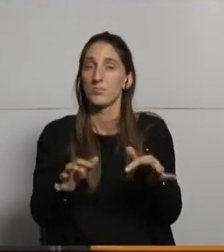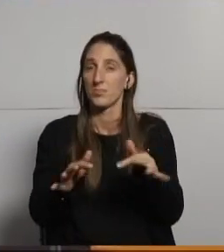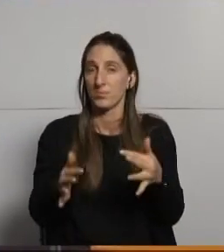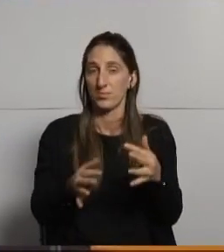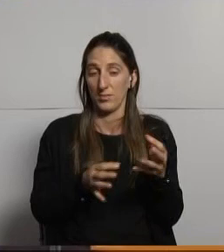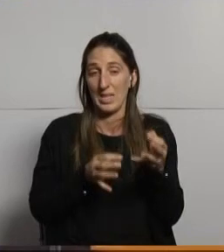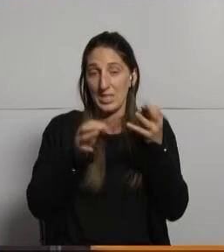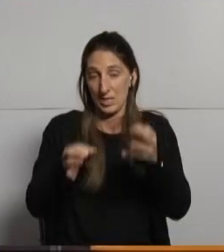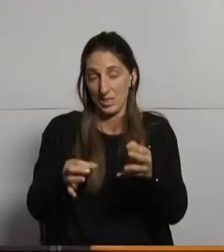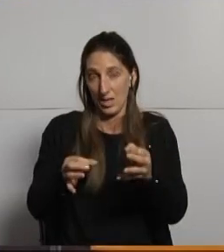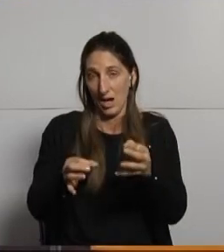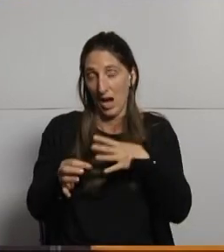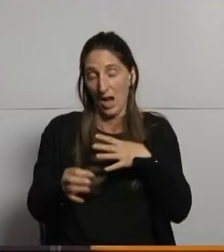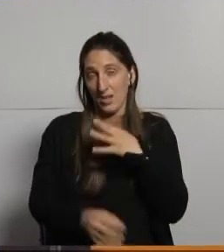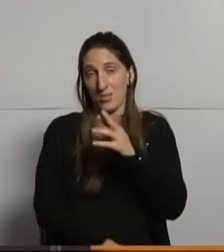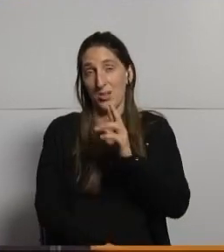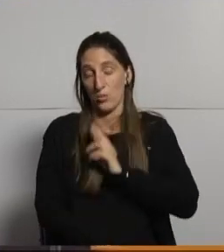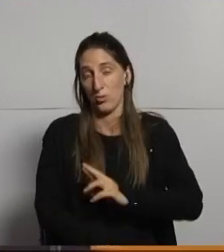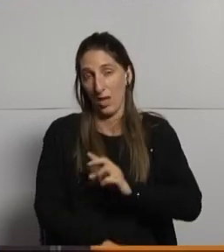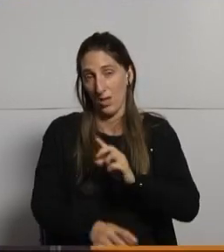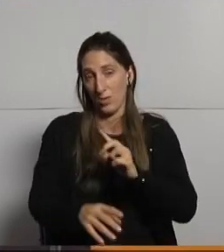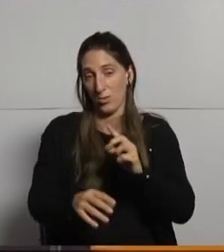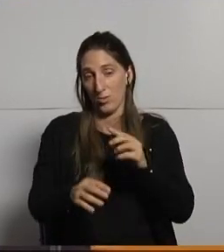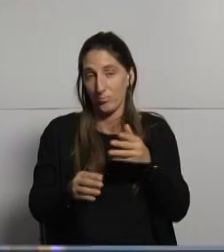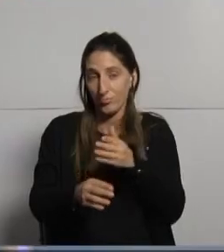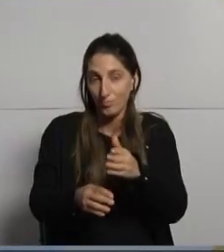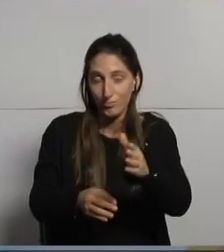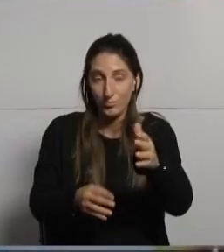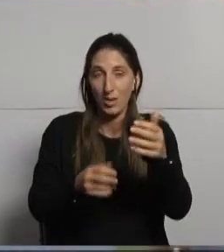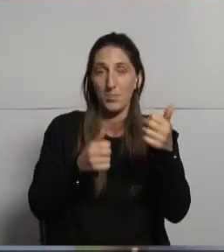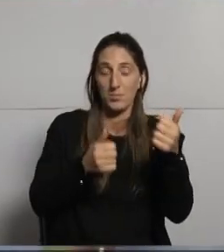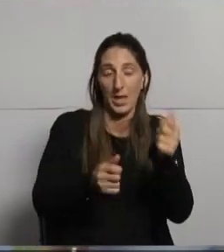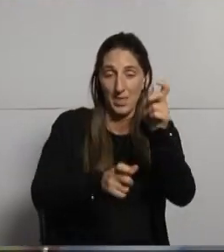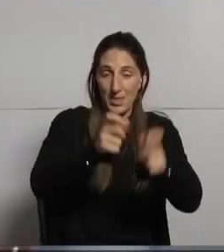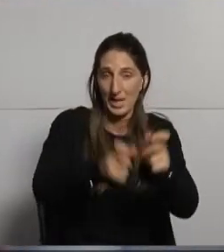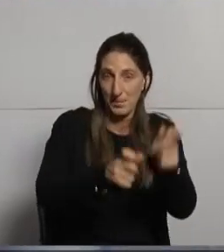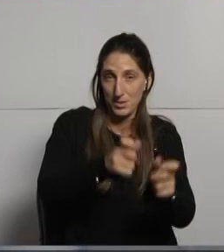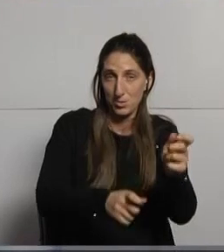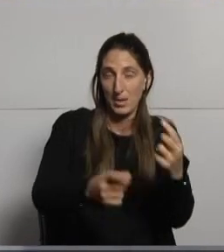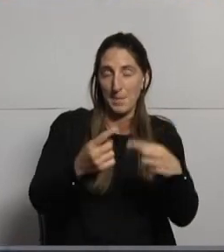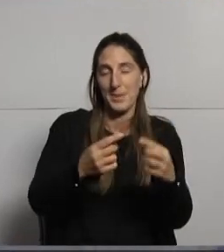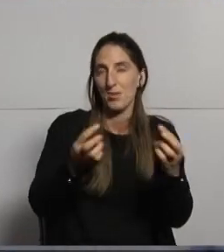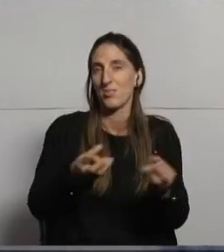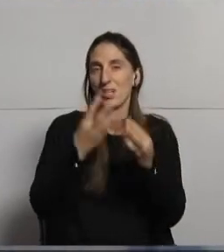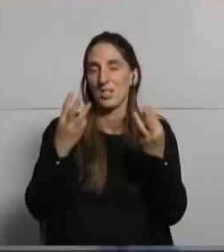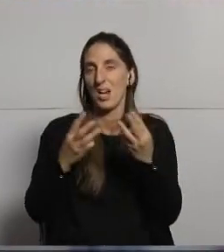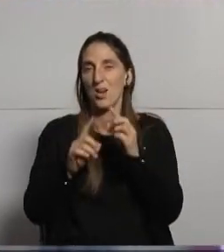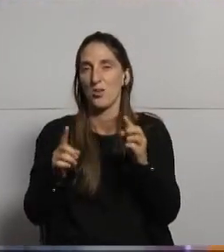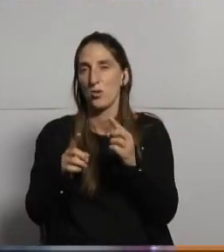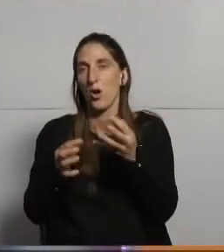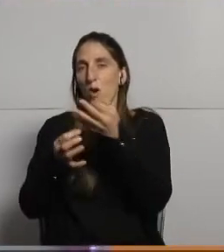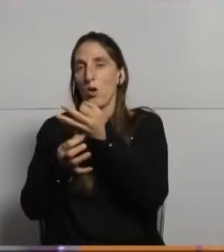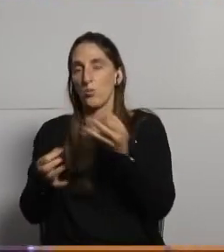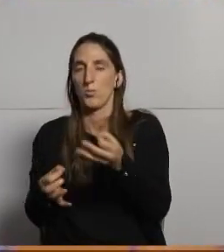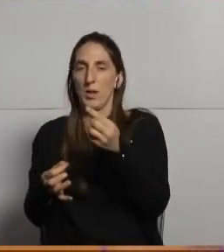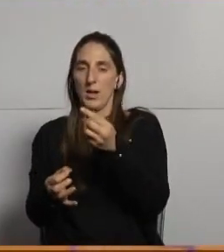se llegan a algunos resultados que van en línea de las expectativas de los ciudadanos, pero en general no cumplen con las expectativas